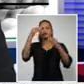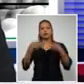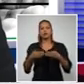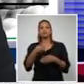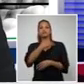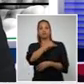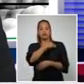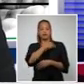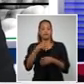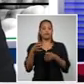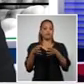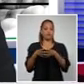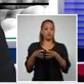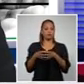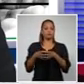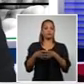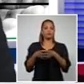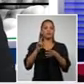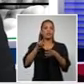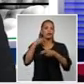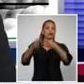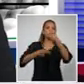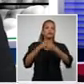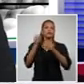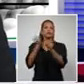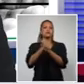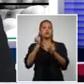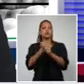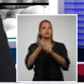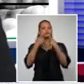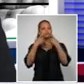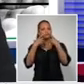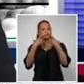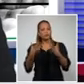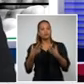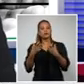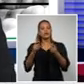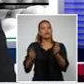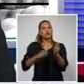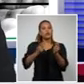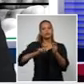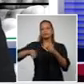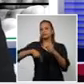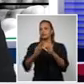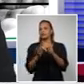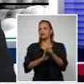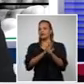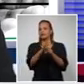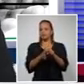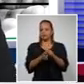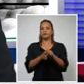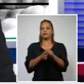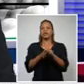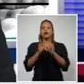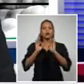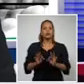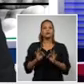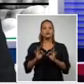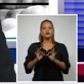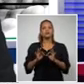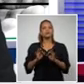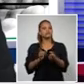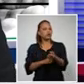Revolucionarias que han realizado un importante papel en esta lucha contra la COVID-19. Como es habitual, en la